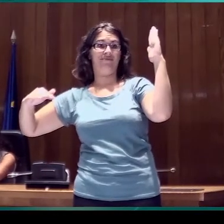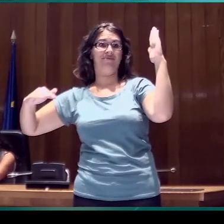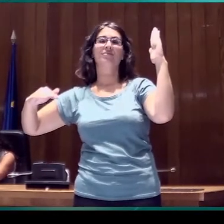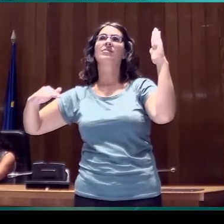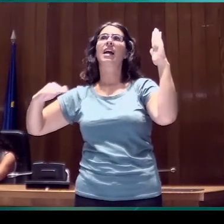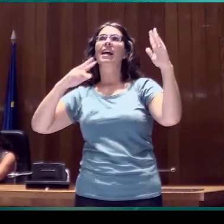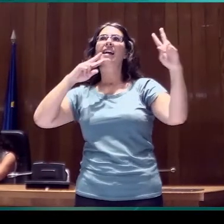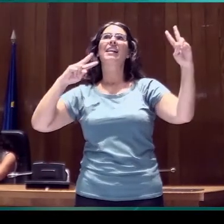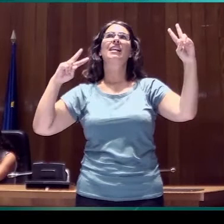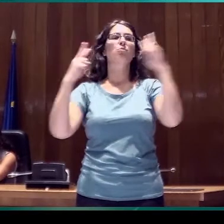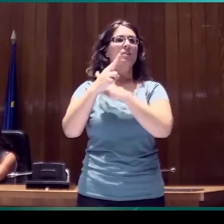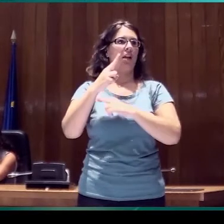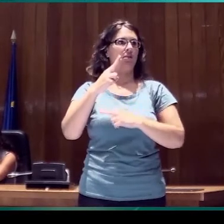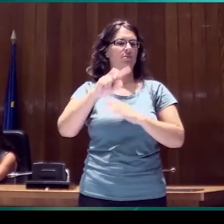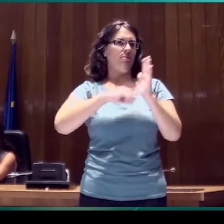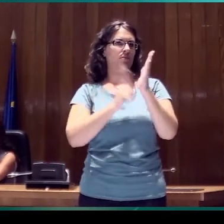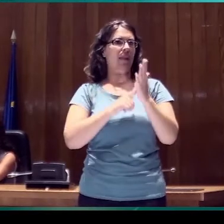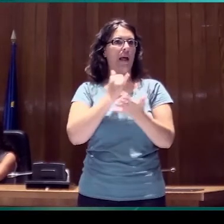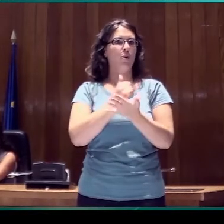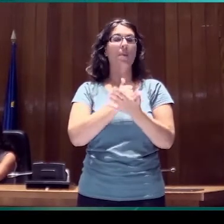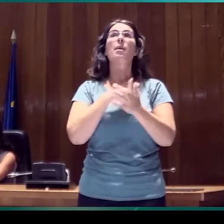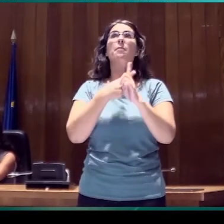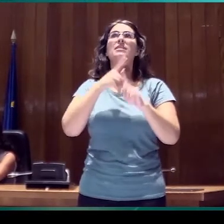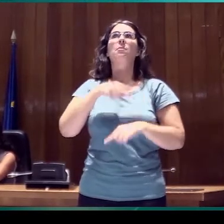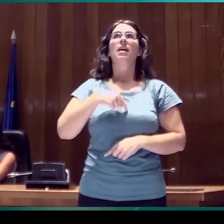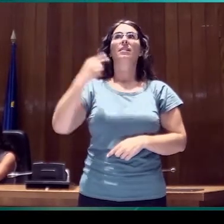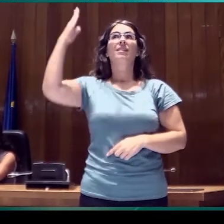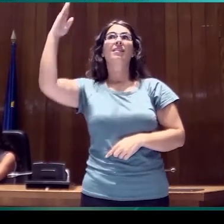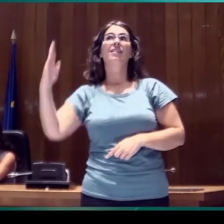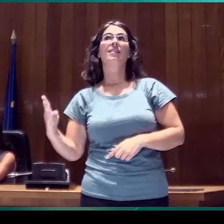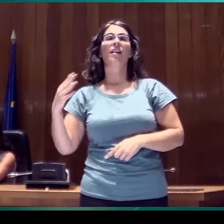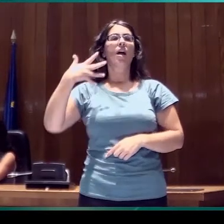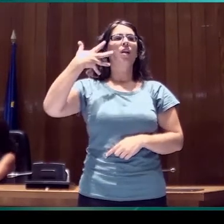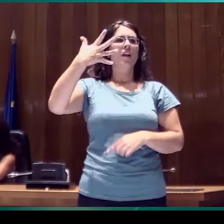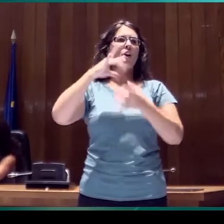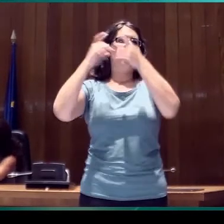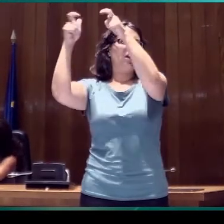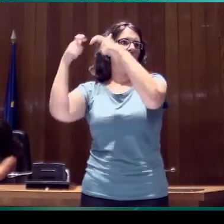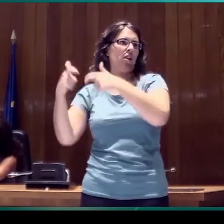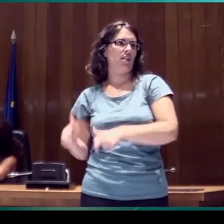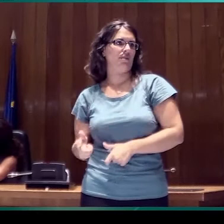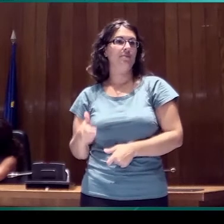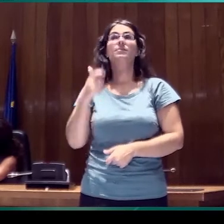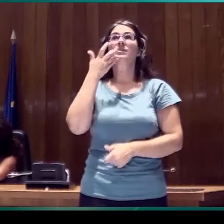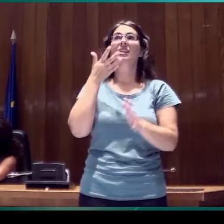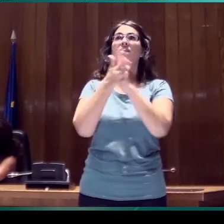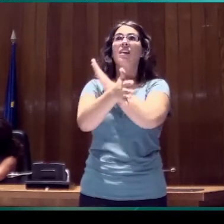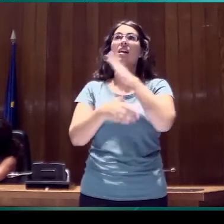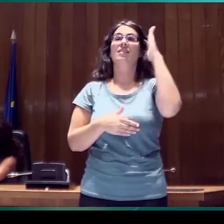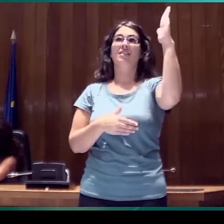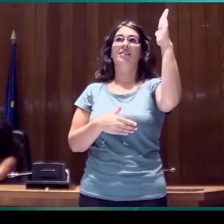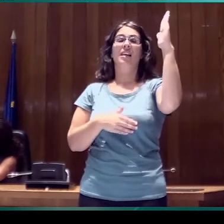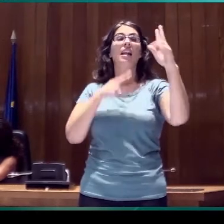respuesta total a la prueba y las cinco categorías. Si nos fijamos en el primer punto, empezando por la izquierda, que corresponde a las respuestas